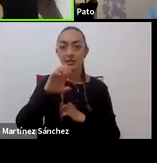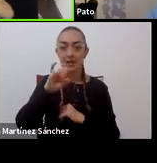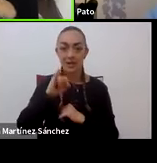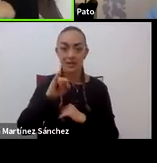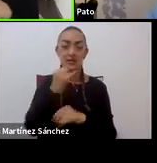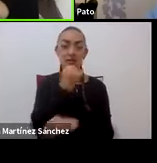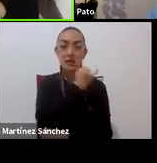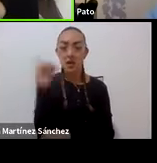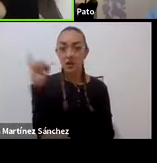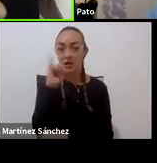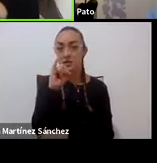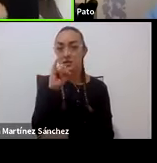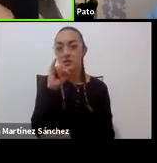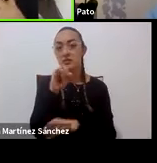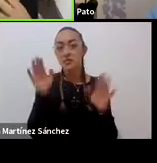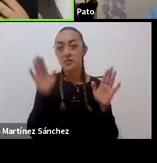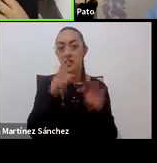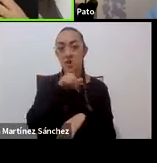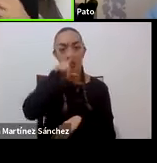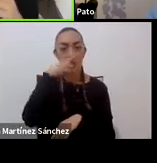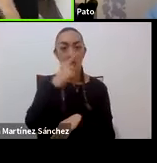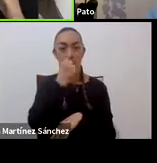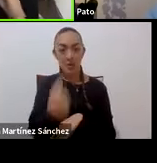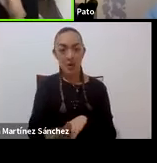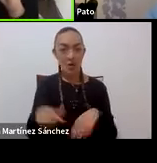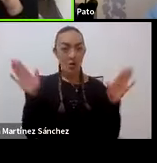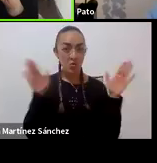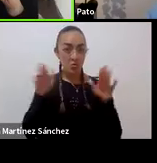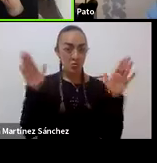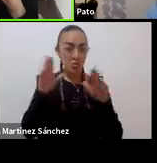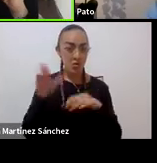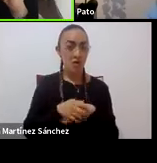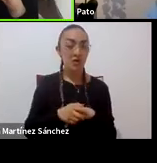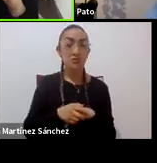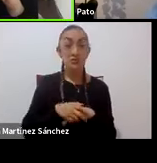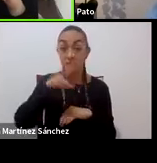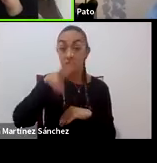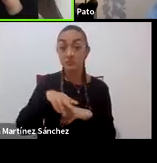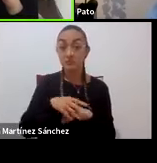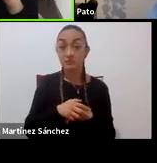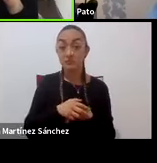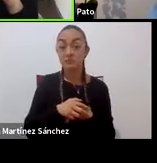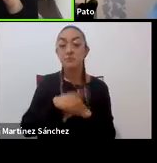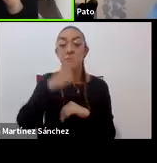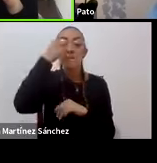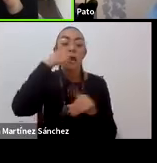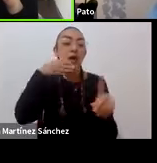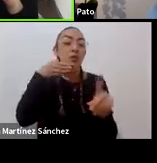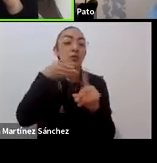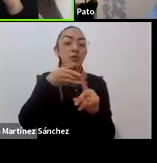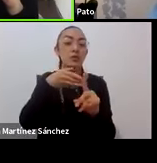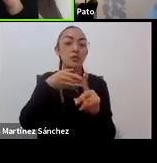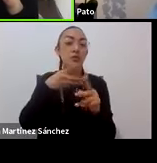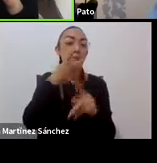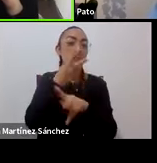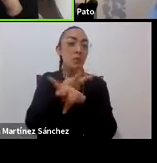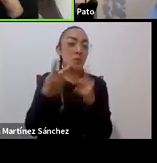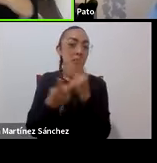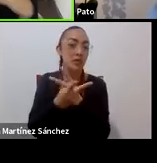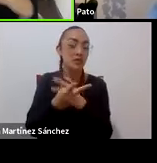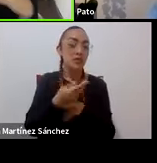maravilla en las prepas IEMS, que también respondió a un silencio muy importante, que era la salud mental en las preparatorias. Y